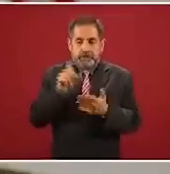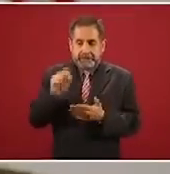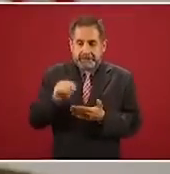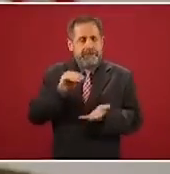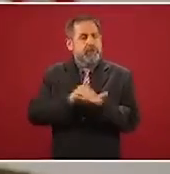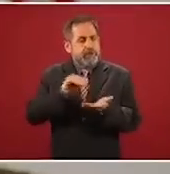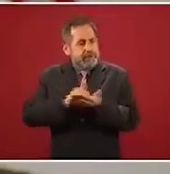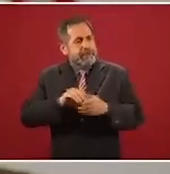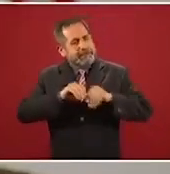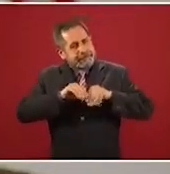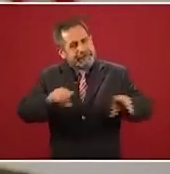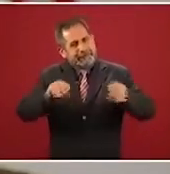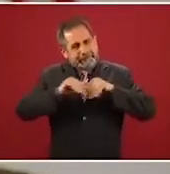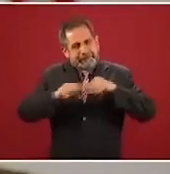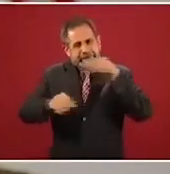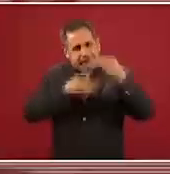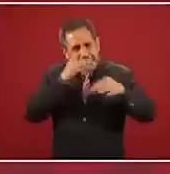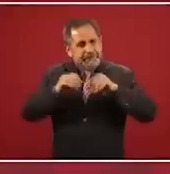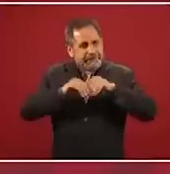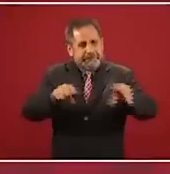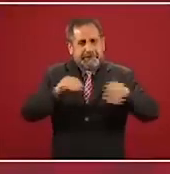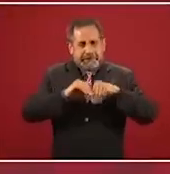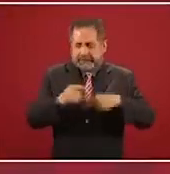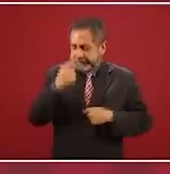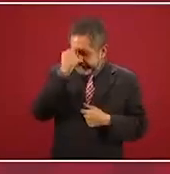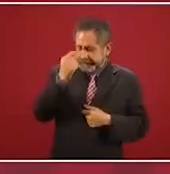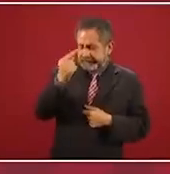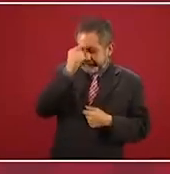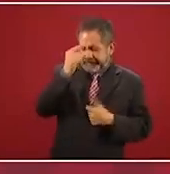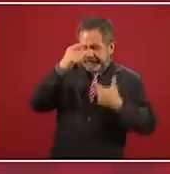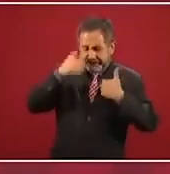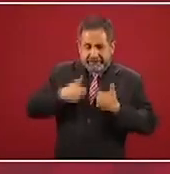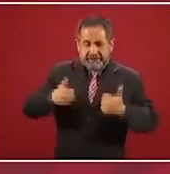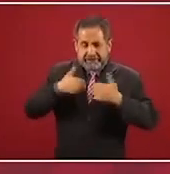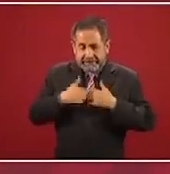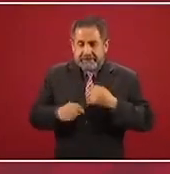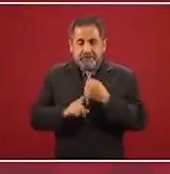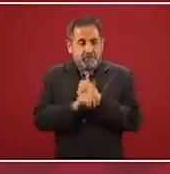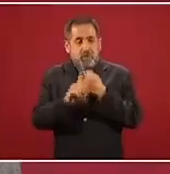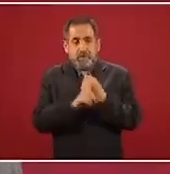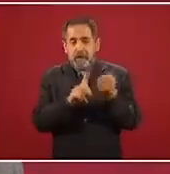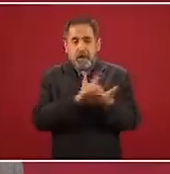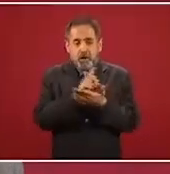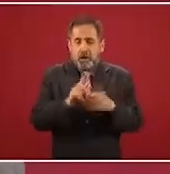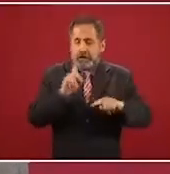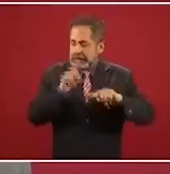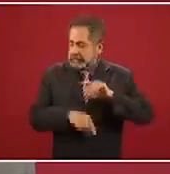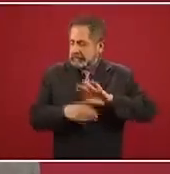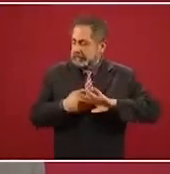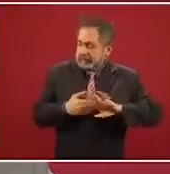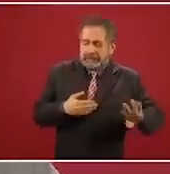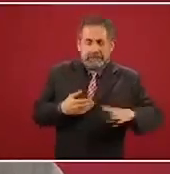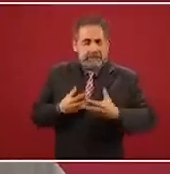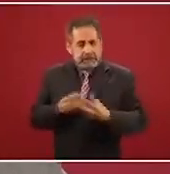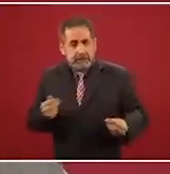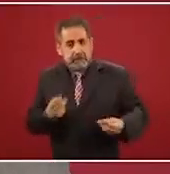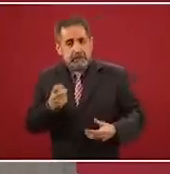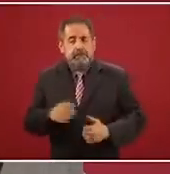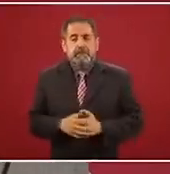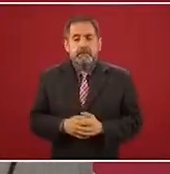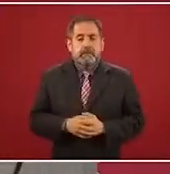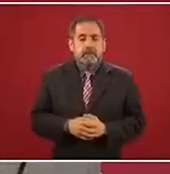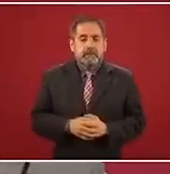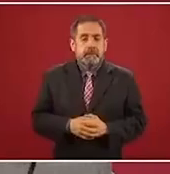continuamente todas y todas las personas estén conscientes que ese es un problema a atender y a resolver. Y en términos